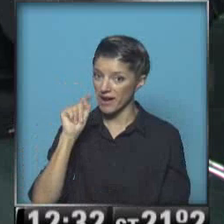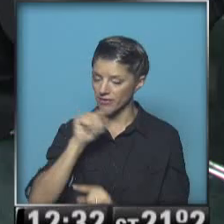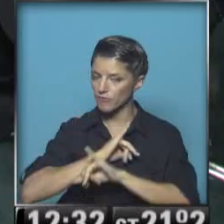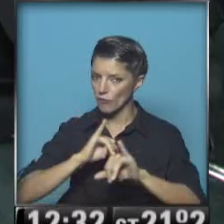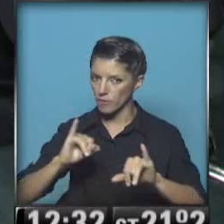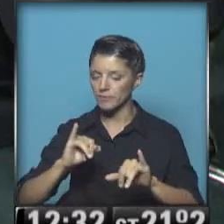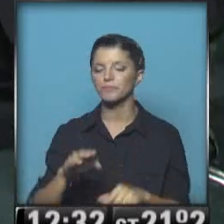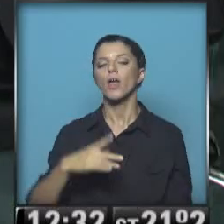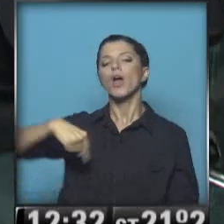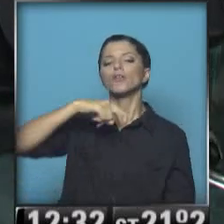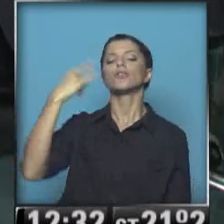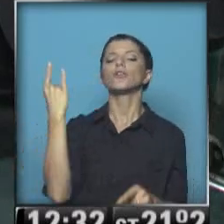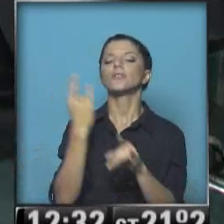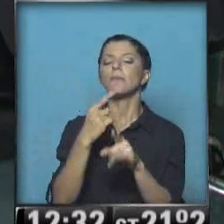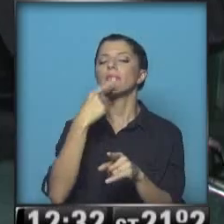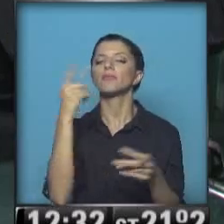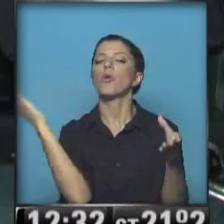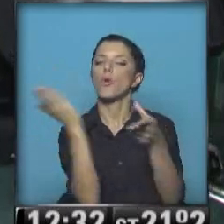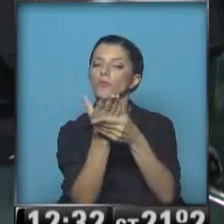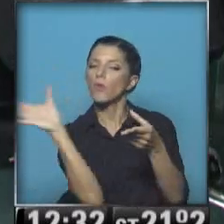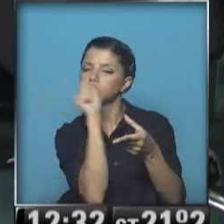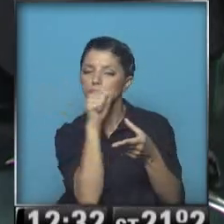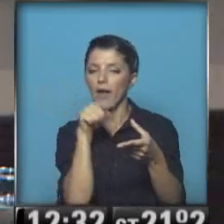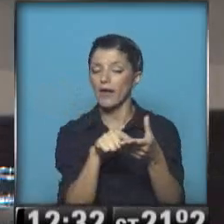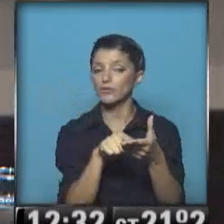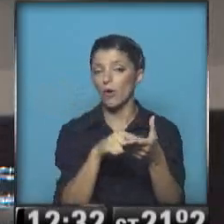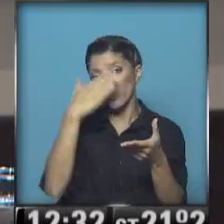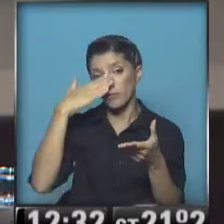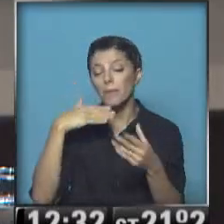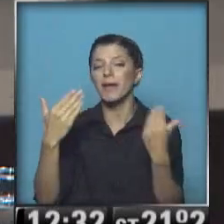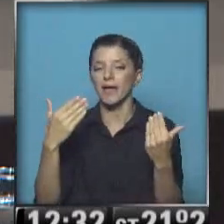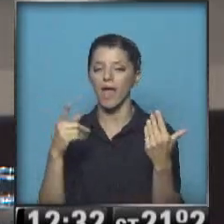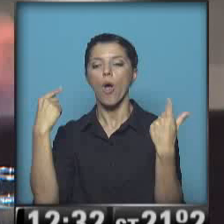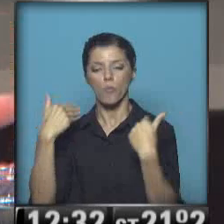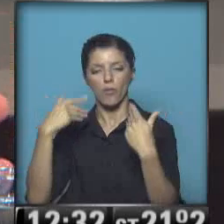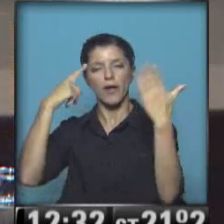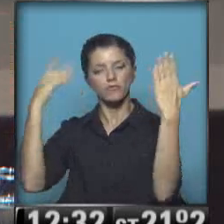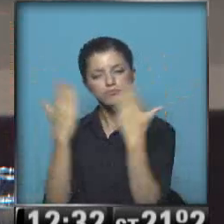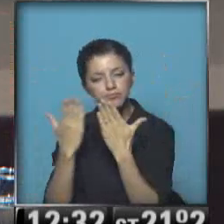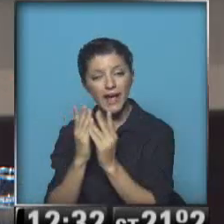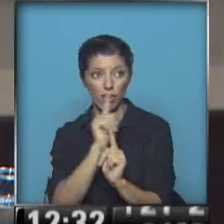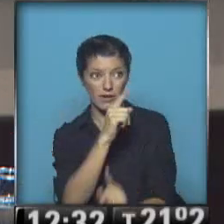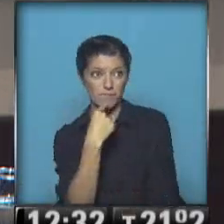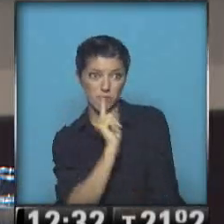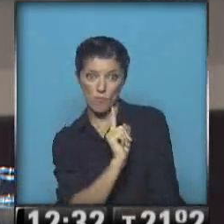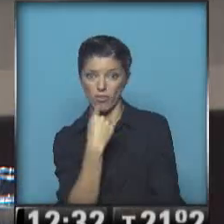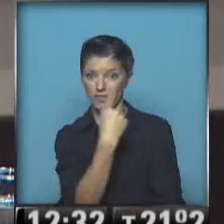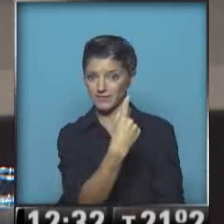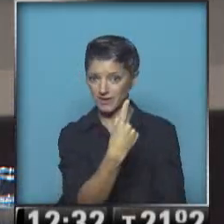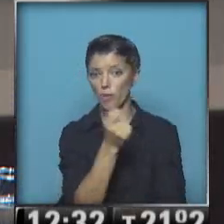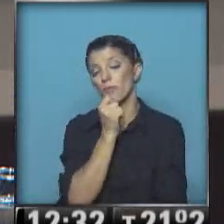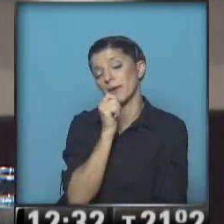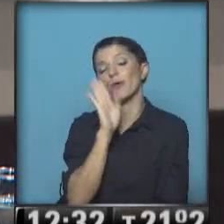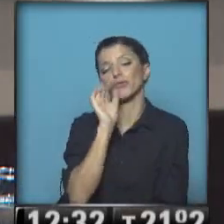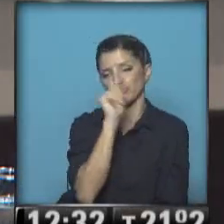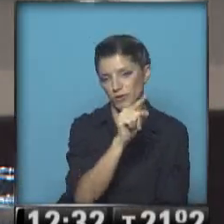decimos que los documentos confidenciales que mostramos al fin y al cabo sirven para poder analizar lo que ellos mismos dicen en este caso Estados